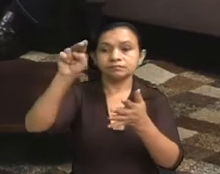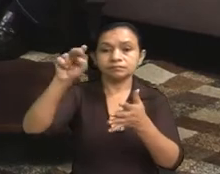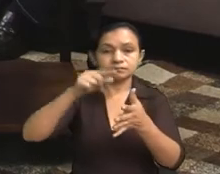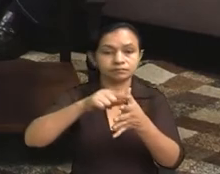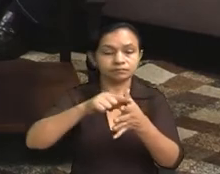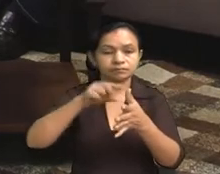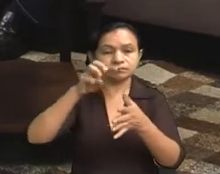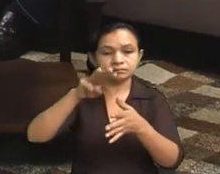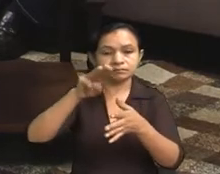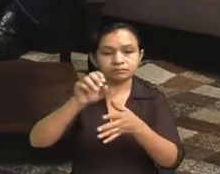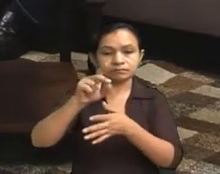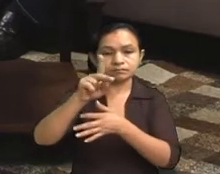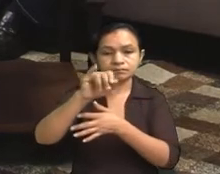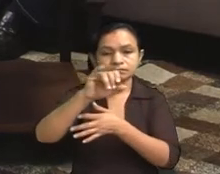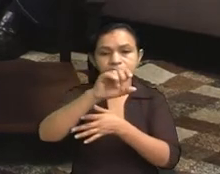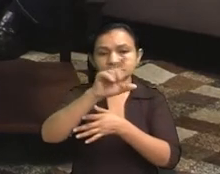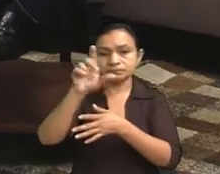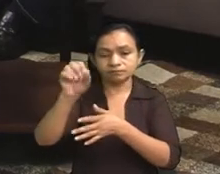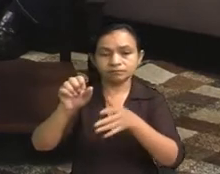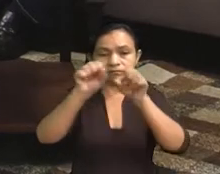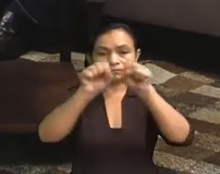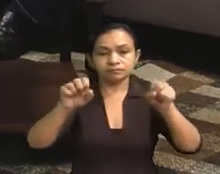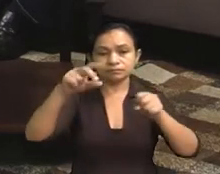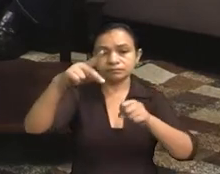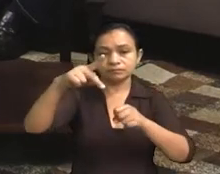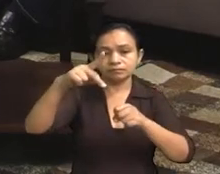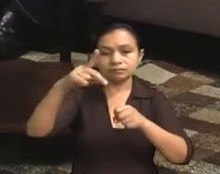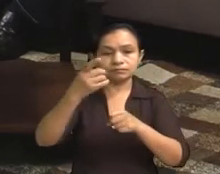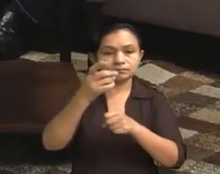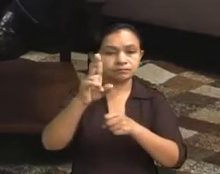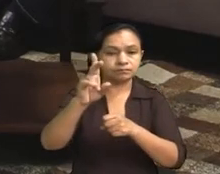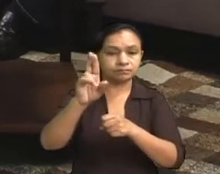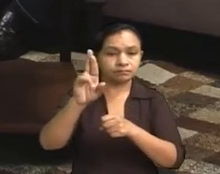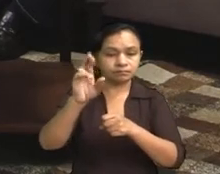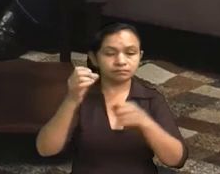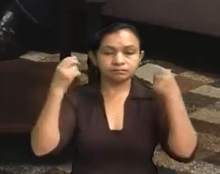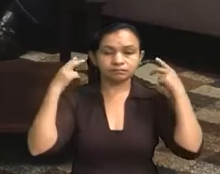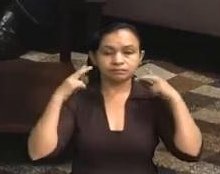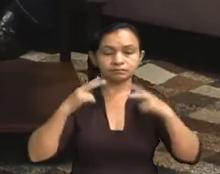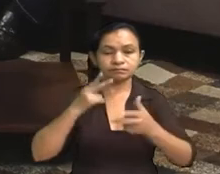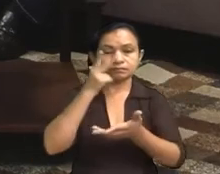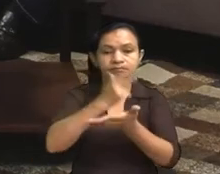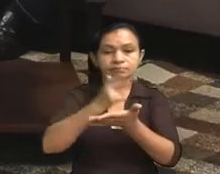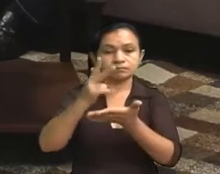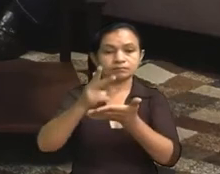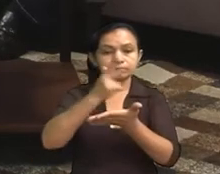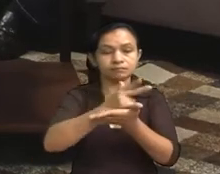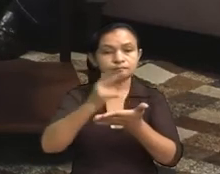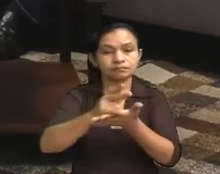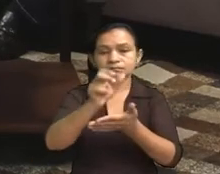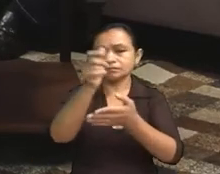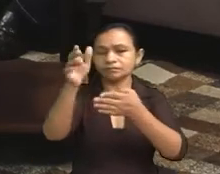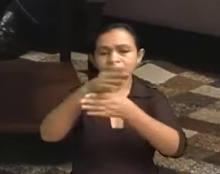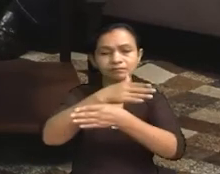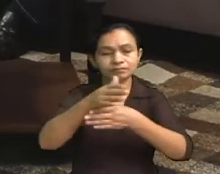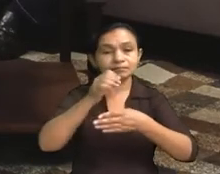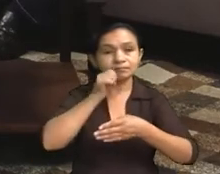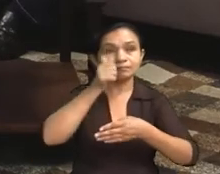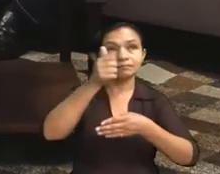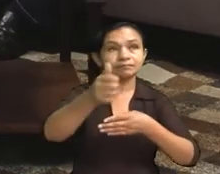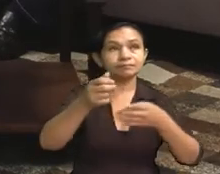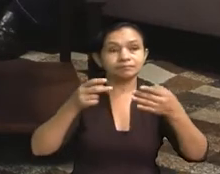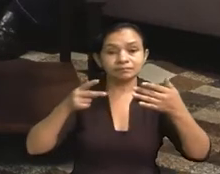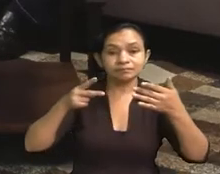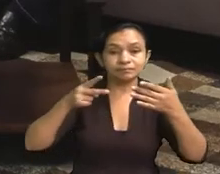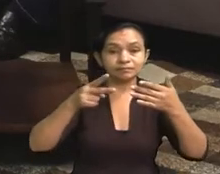en Malpaisillo, en San Pedro de Lóbago y Chontales, en Chichigalpa, entre otras. Y mañana se